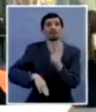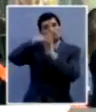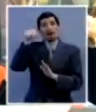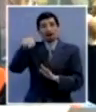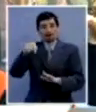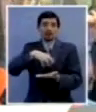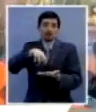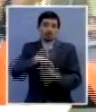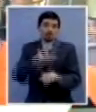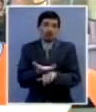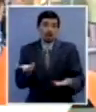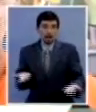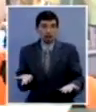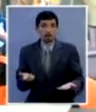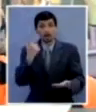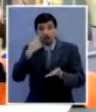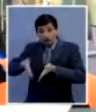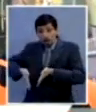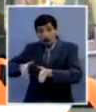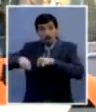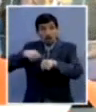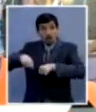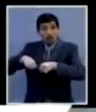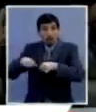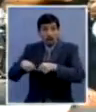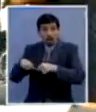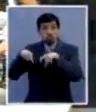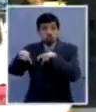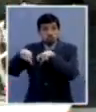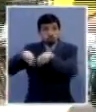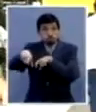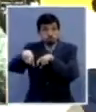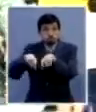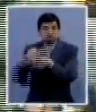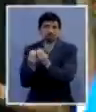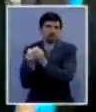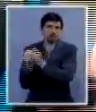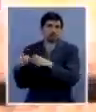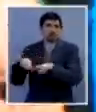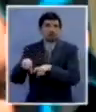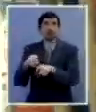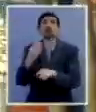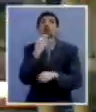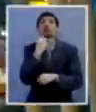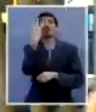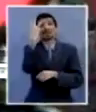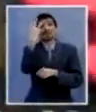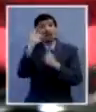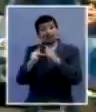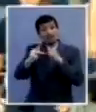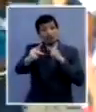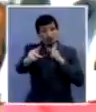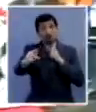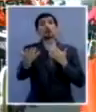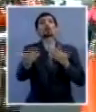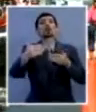de todo lo que se puede hacer. La ciclovía, tú la podéis ver, la ciclovía pasa llena. Y no es solo la ciclovía, también los 3 kilómetros de la Gran Avenida que se